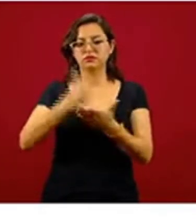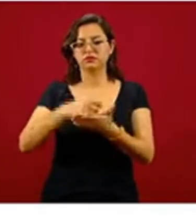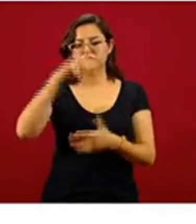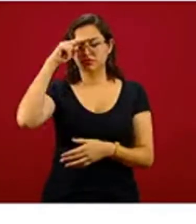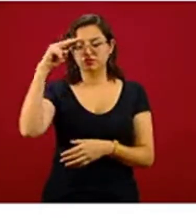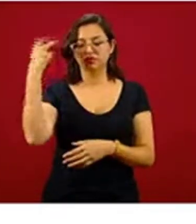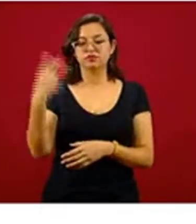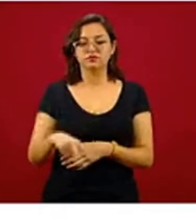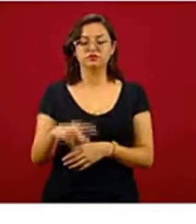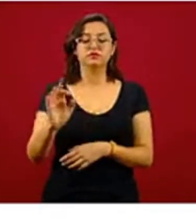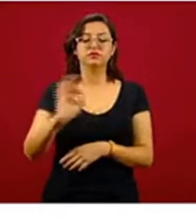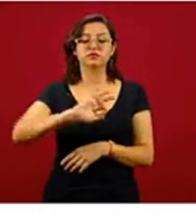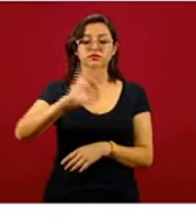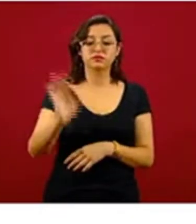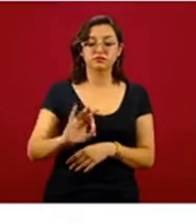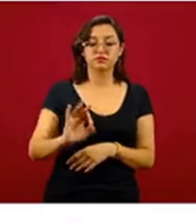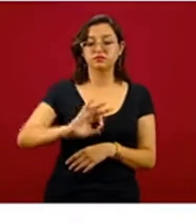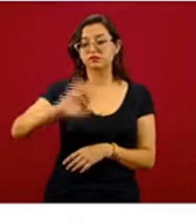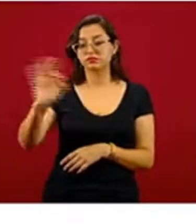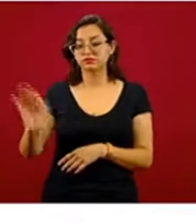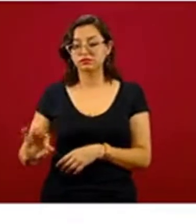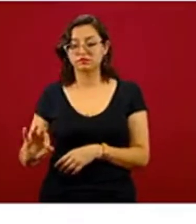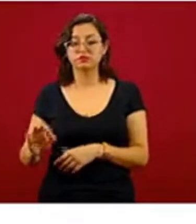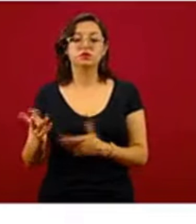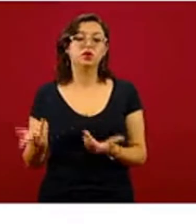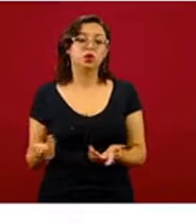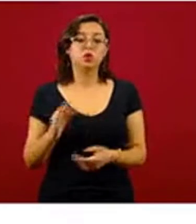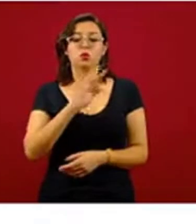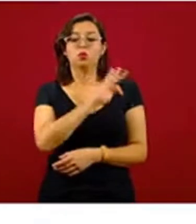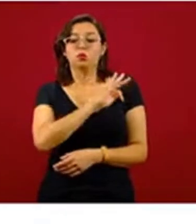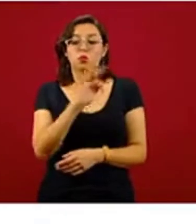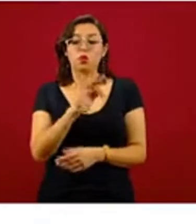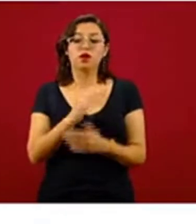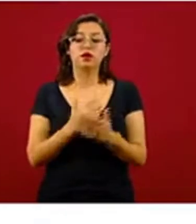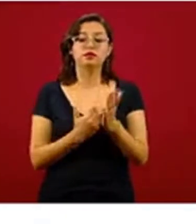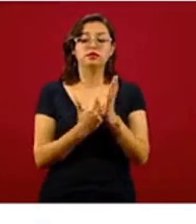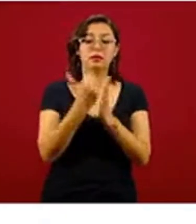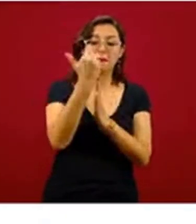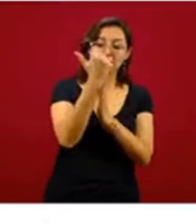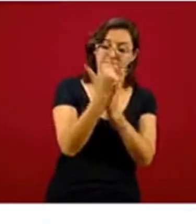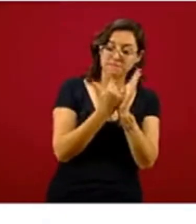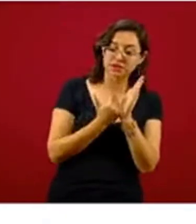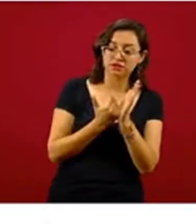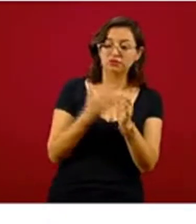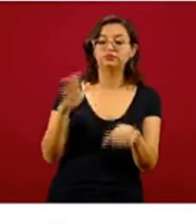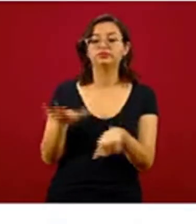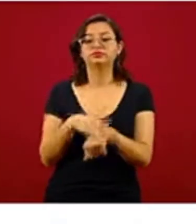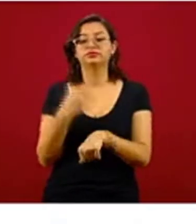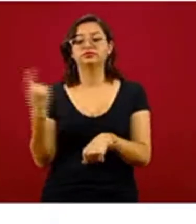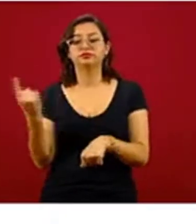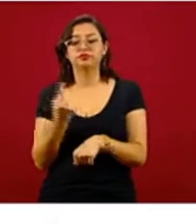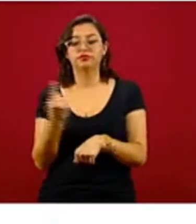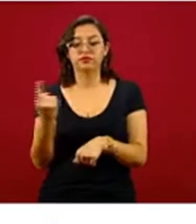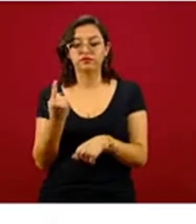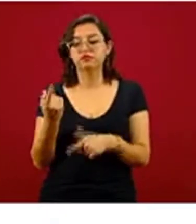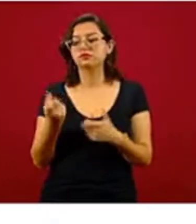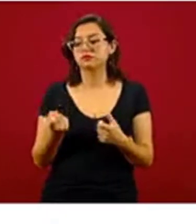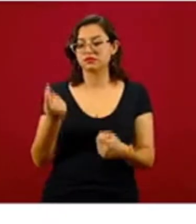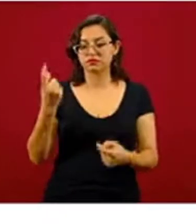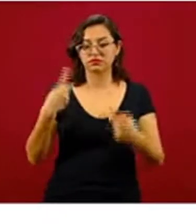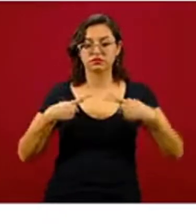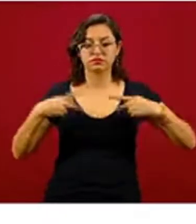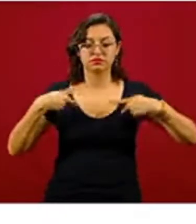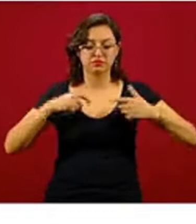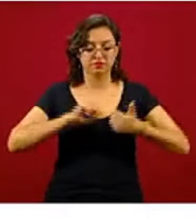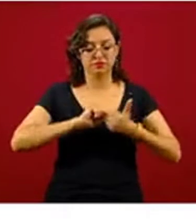estos porcentajes felizmente pueden disminuir precisamente en función, por un lado, cómo se van dando de alta los